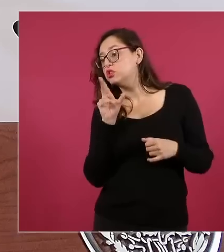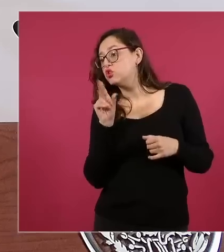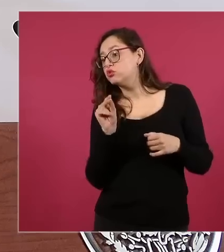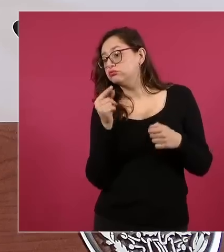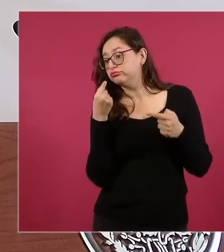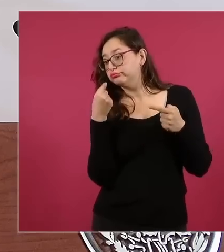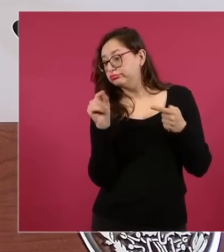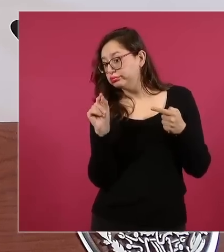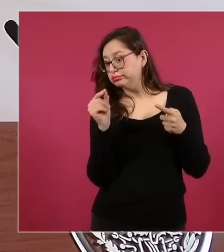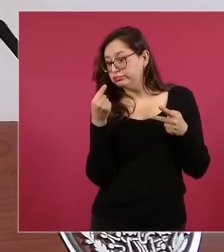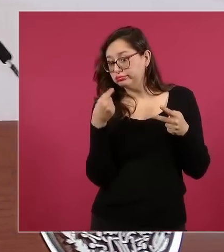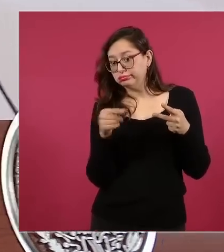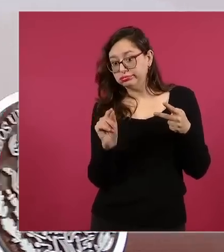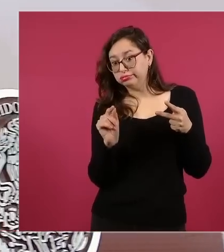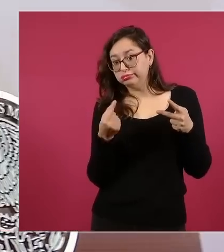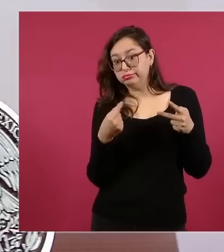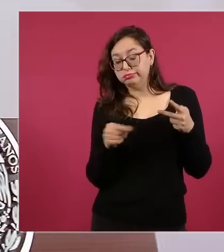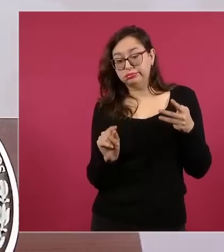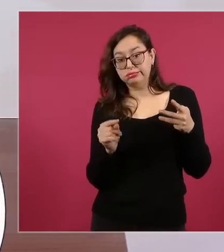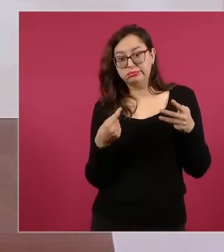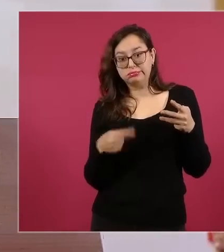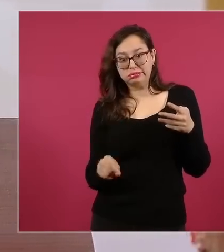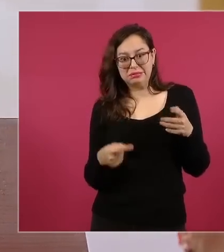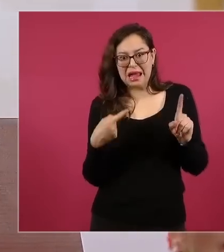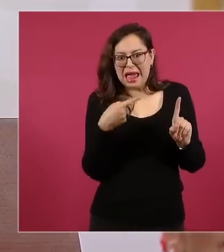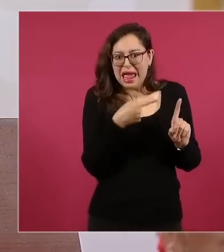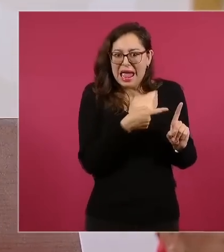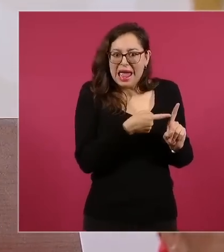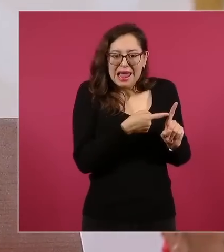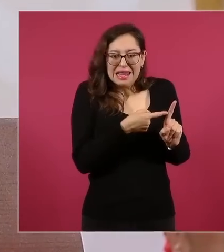porque la política es un noble oficio.